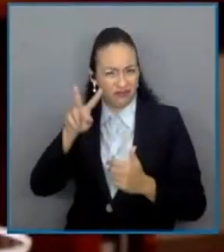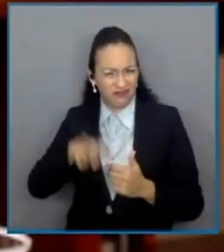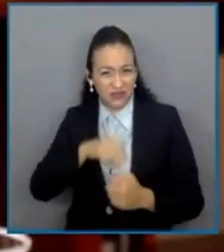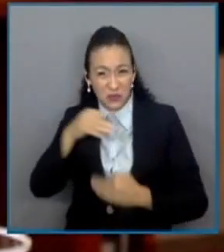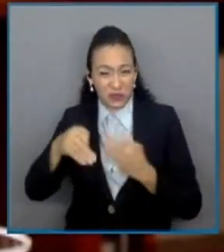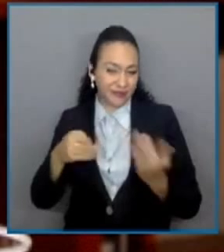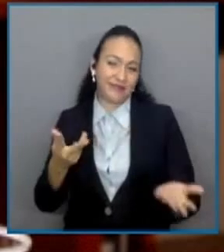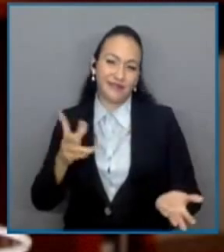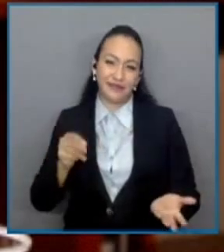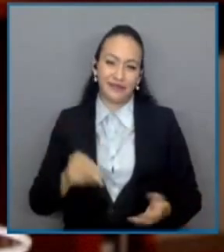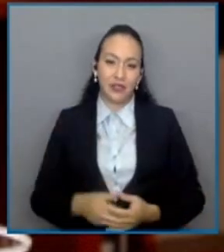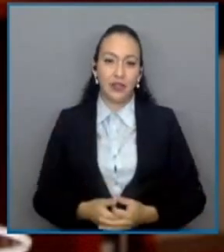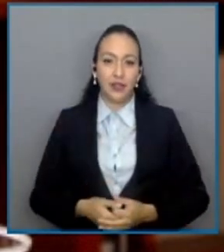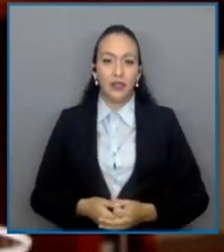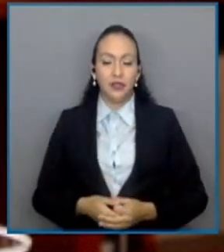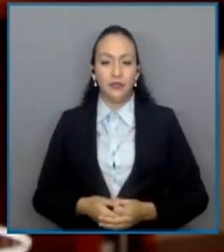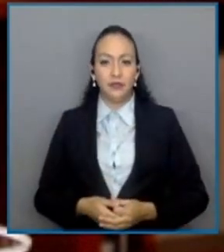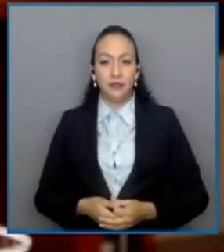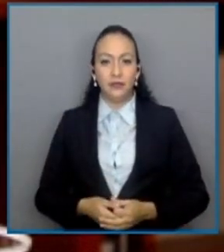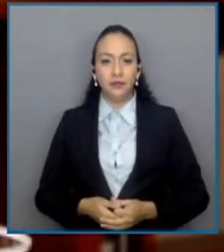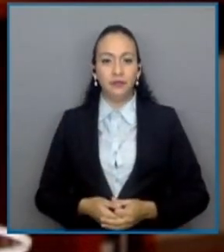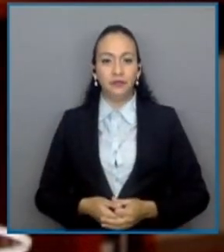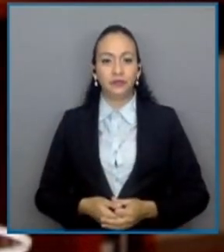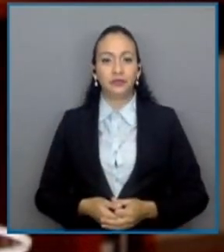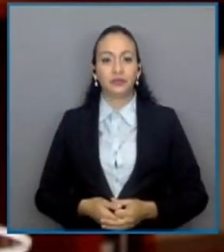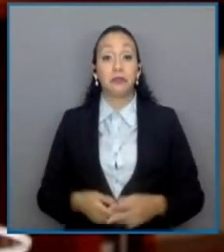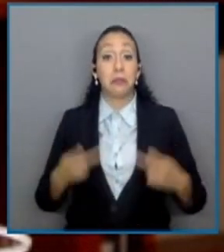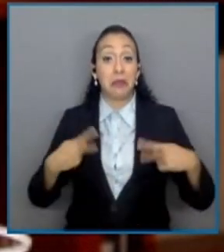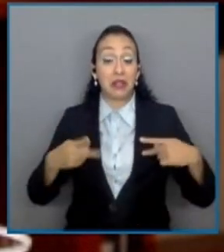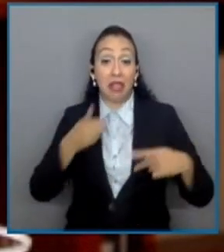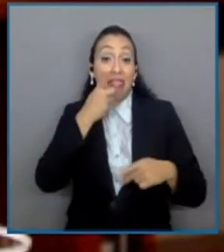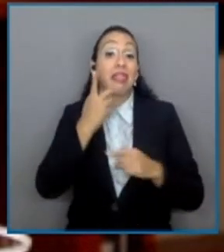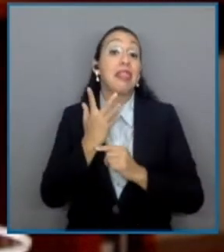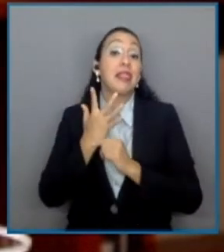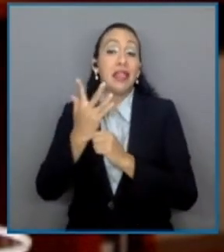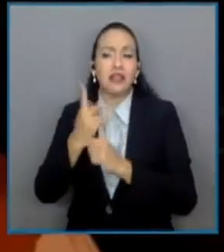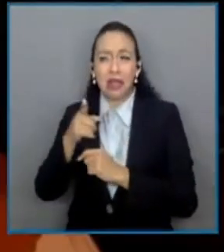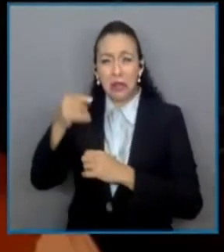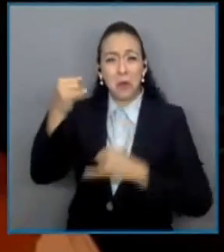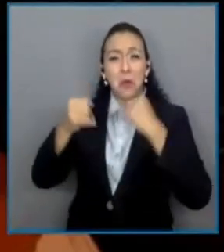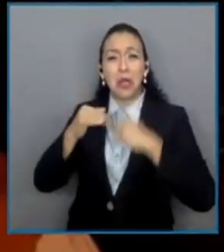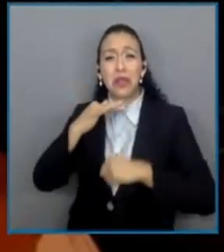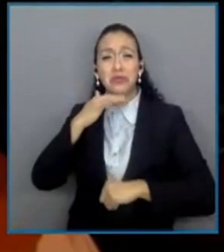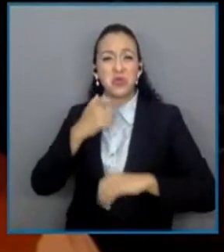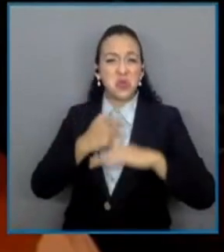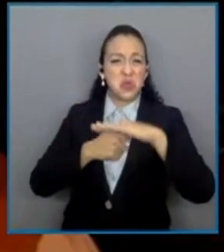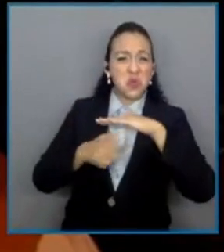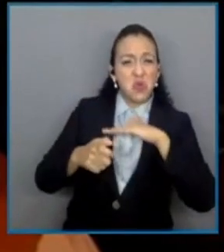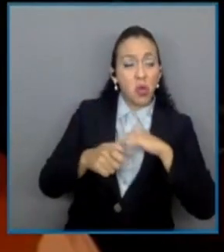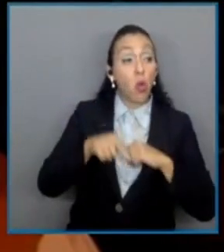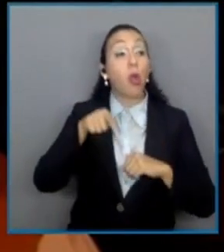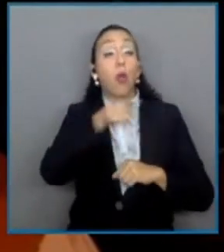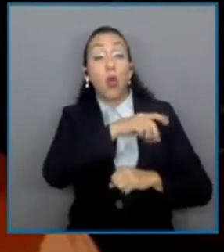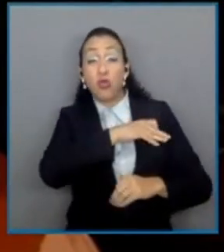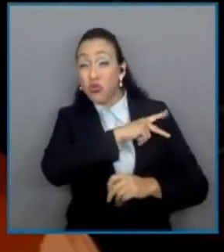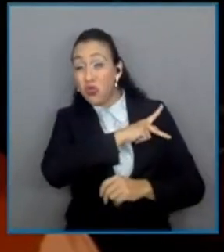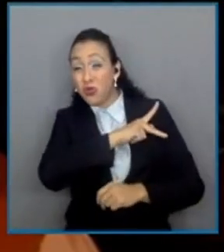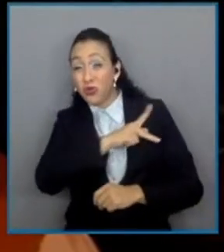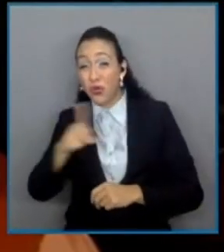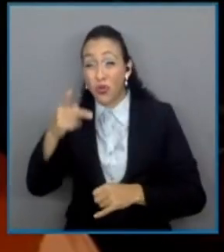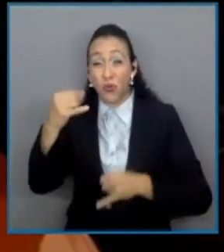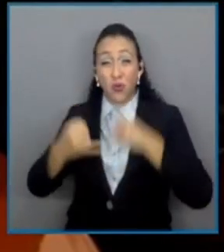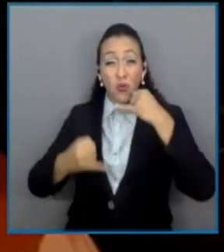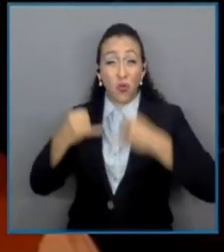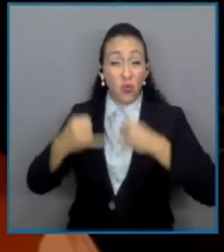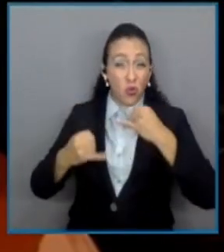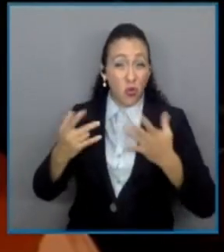Tú puedes decir, es que son corruptos. ¿Y las pruebas? Si yo digo es que esta